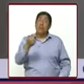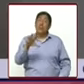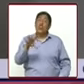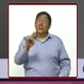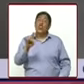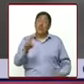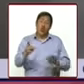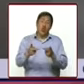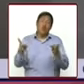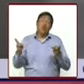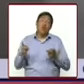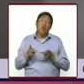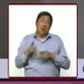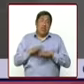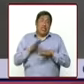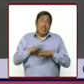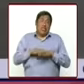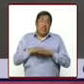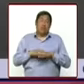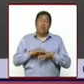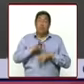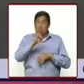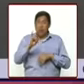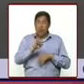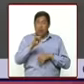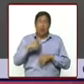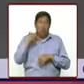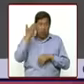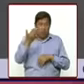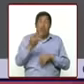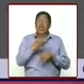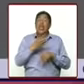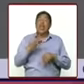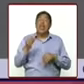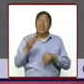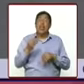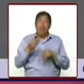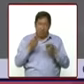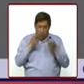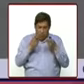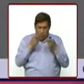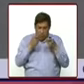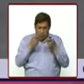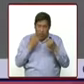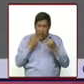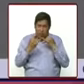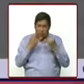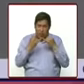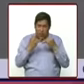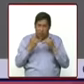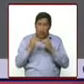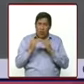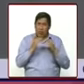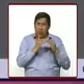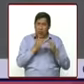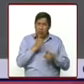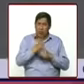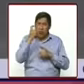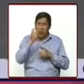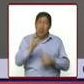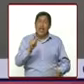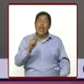provincias se mantienen en alerta para este miércoles. La Agencia Estatal de Meteorología informó que la ciudad más afectada